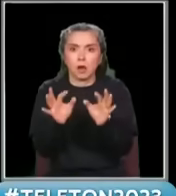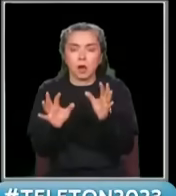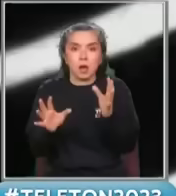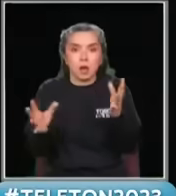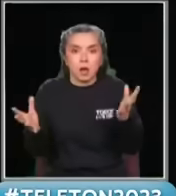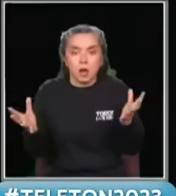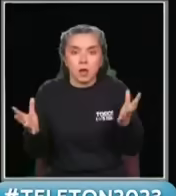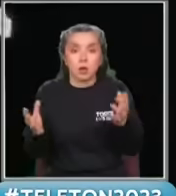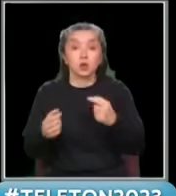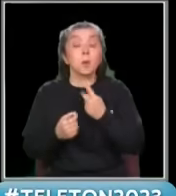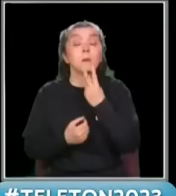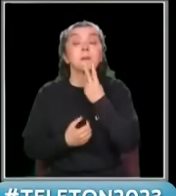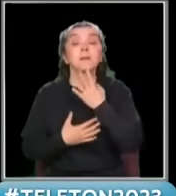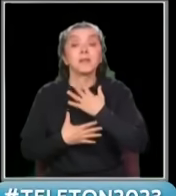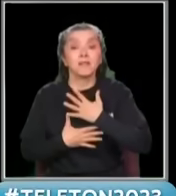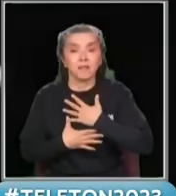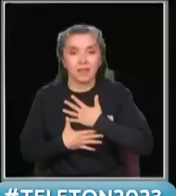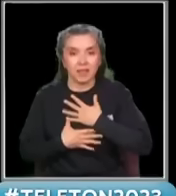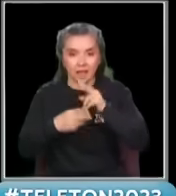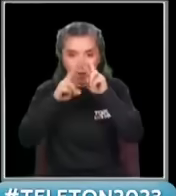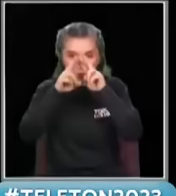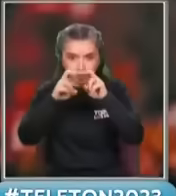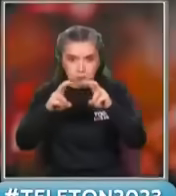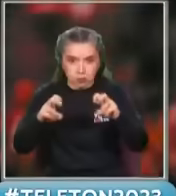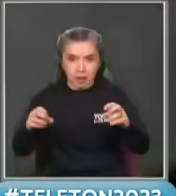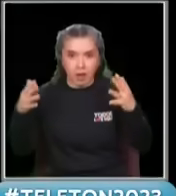He dedicado mi vida a explorar el misterio,